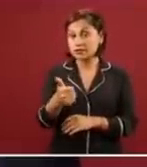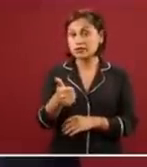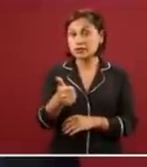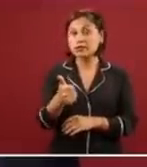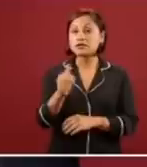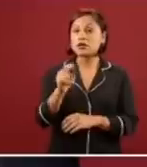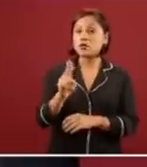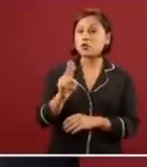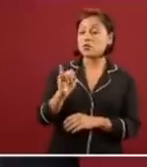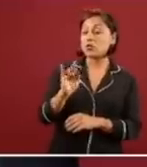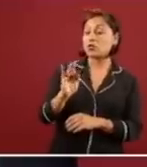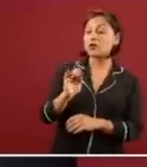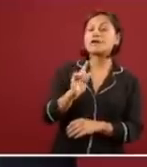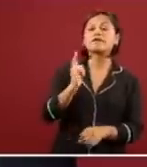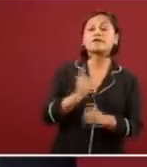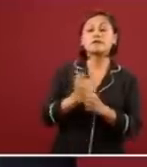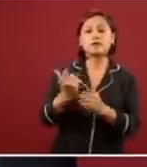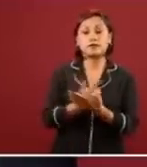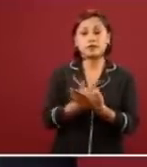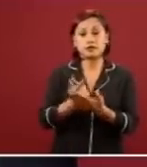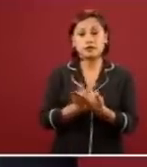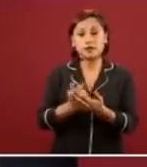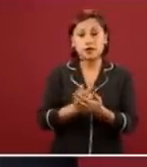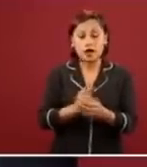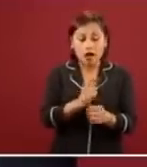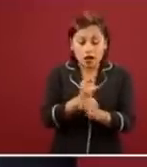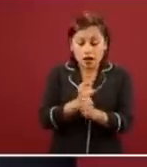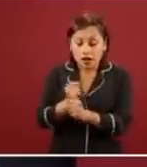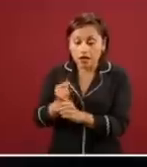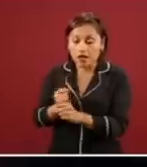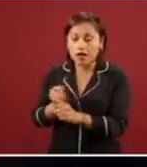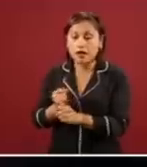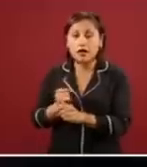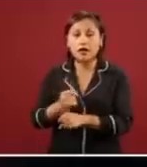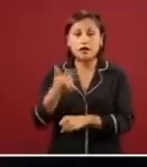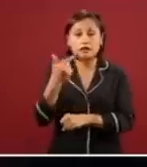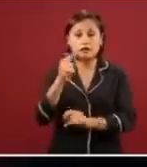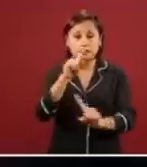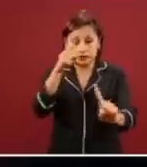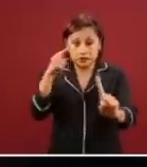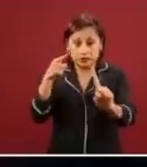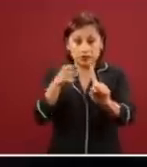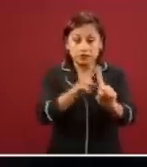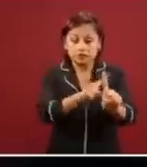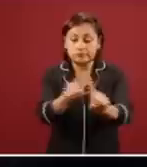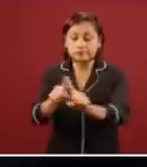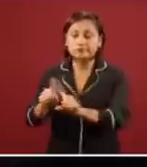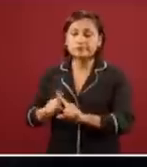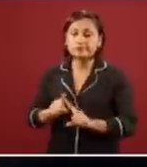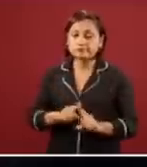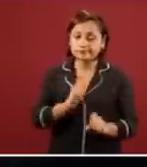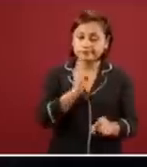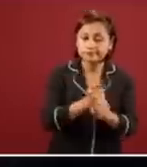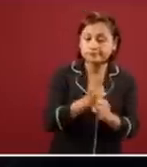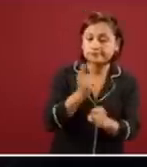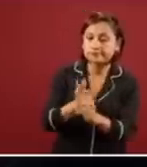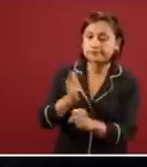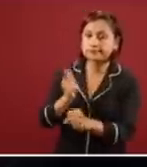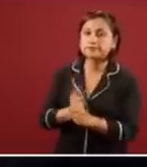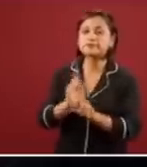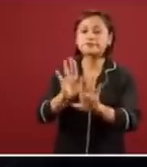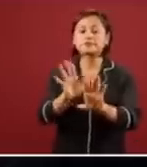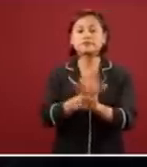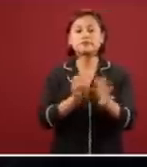UIF y con el modelo global se pudo identificar 7 objetivos. Adelante, por favor. El caso 1